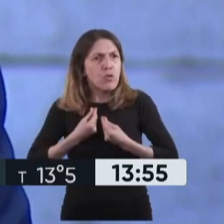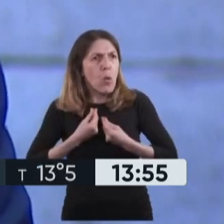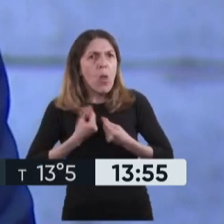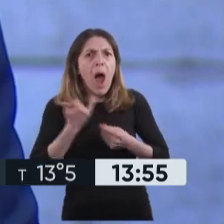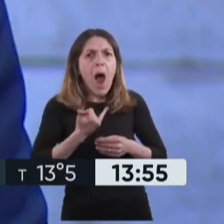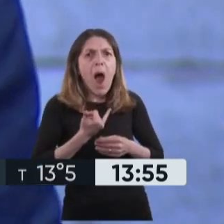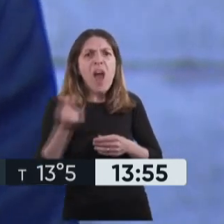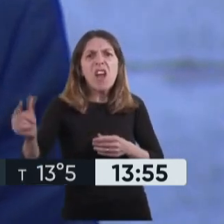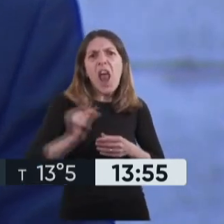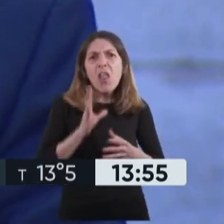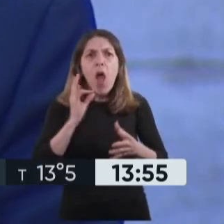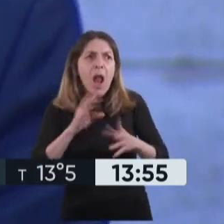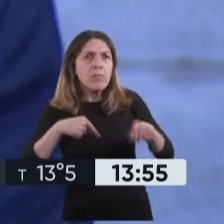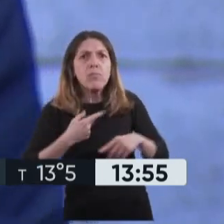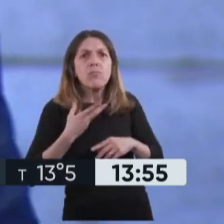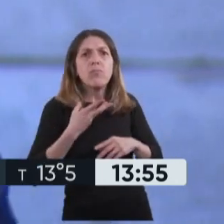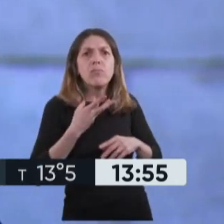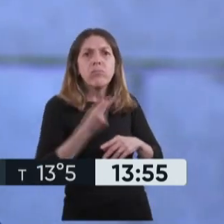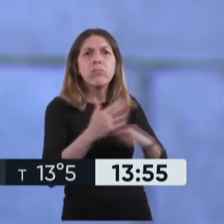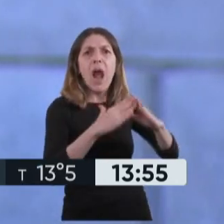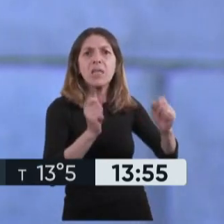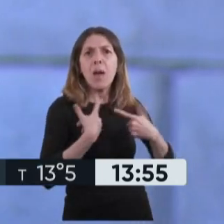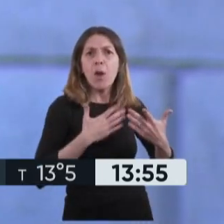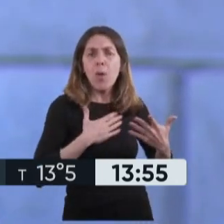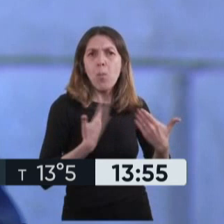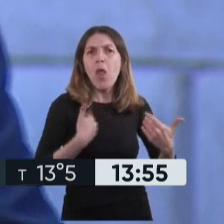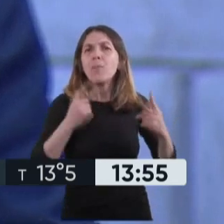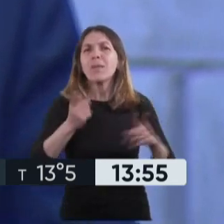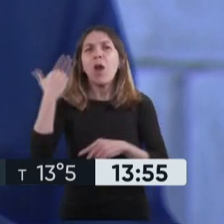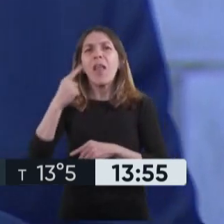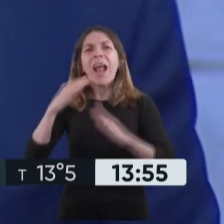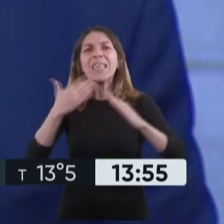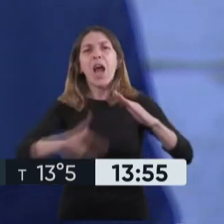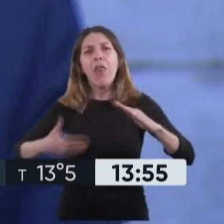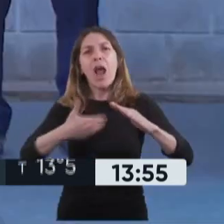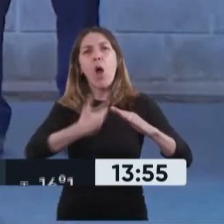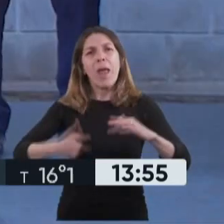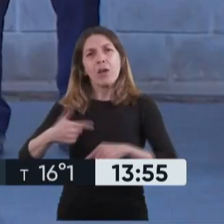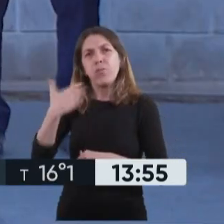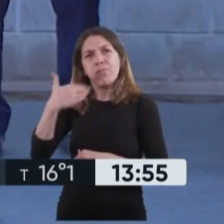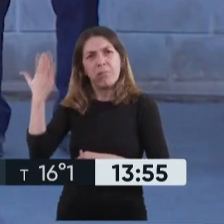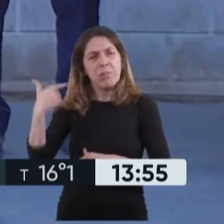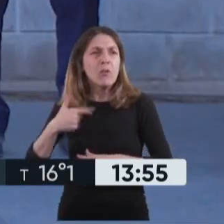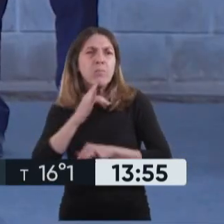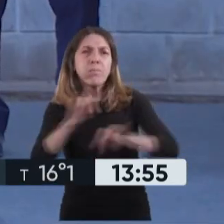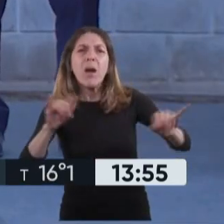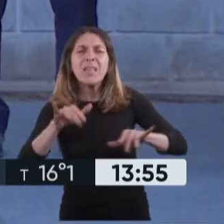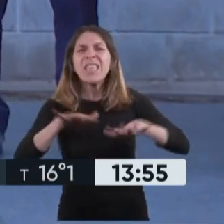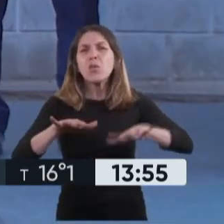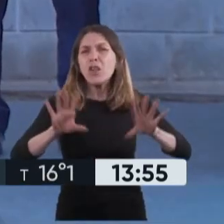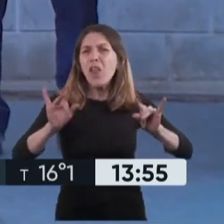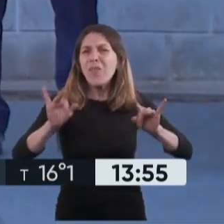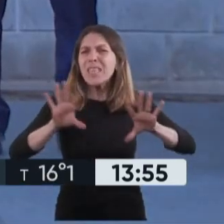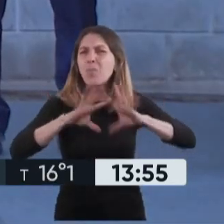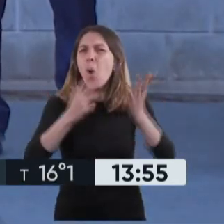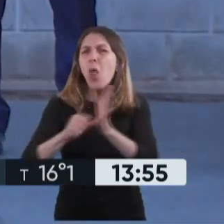días atrás en un discurso que me tocó dar en la casa de gobierno yo les señalaba son momentos muy difíciles en el